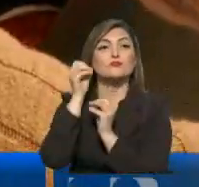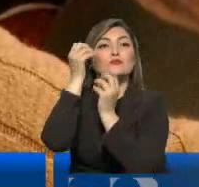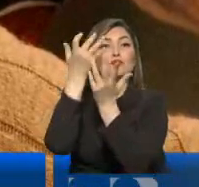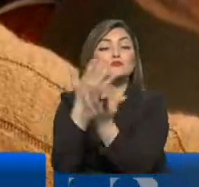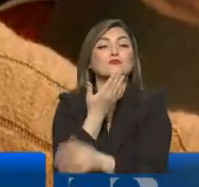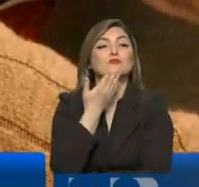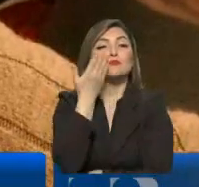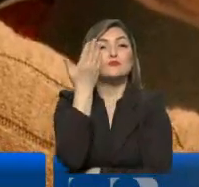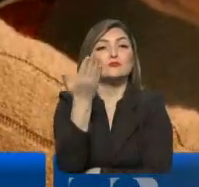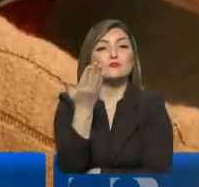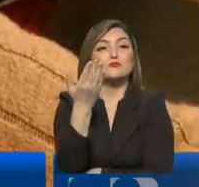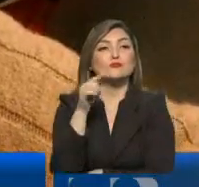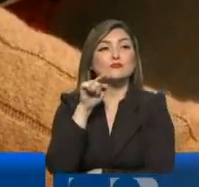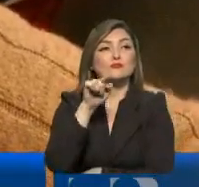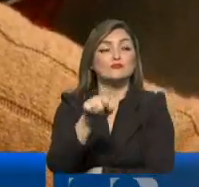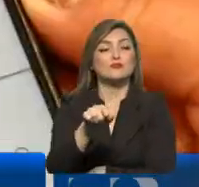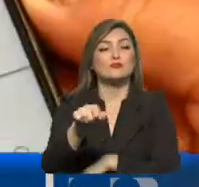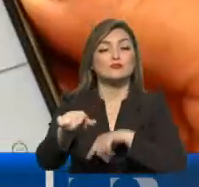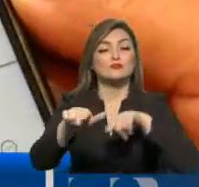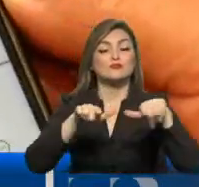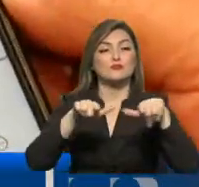información a través del link